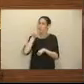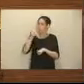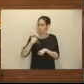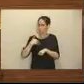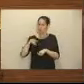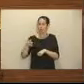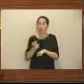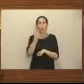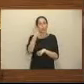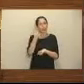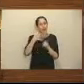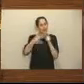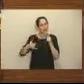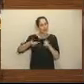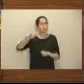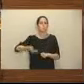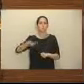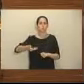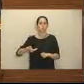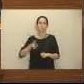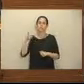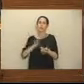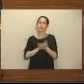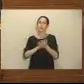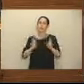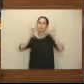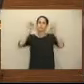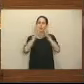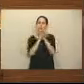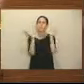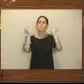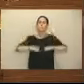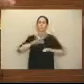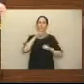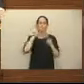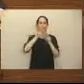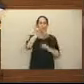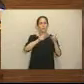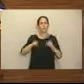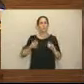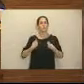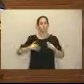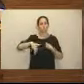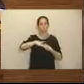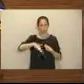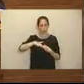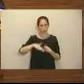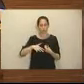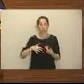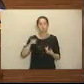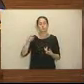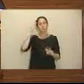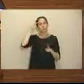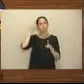uno que yo creo de especial importancia, el que usted denominaba pacto demográfico, y que expresaba la voluntad